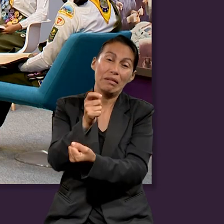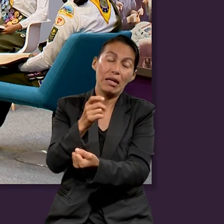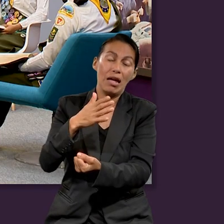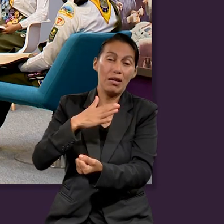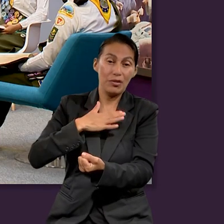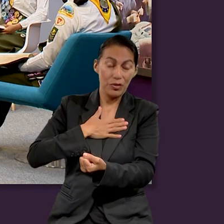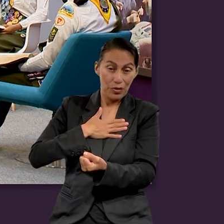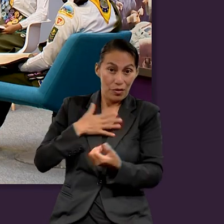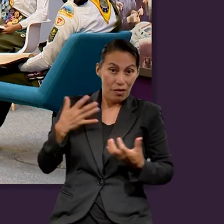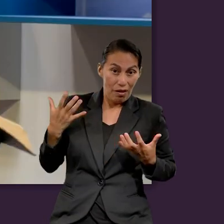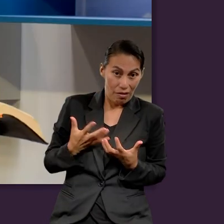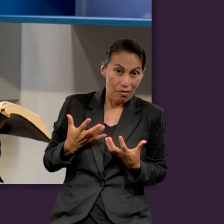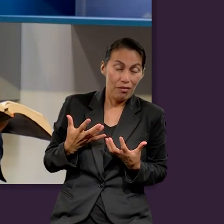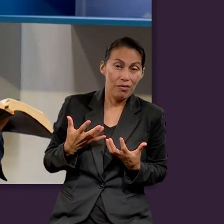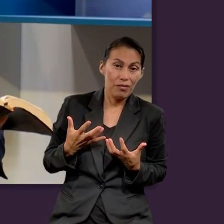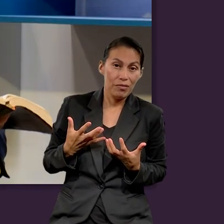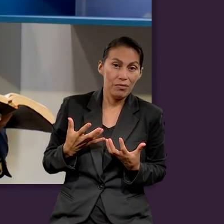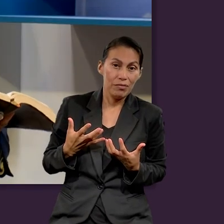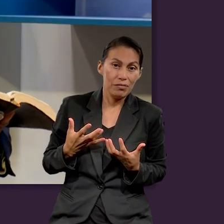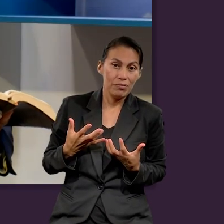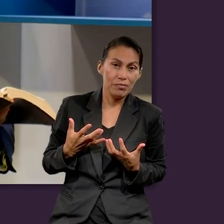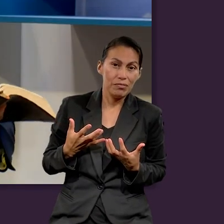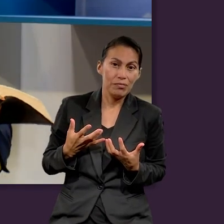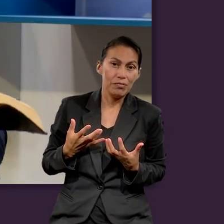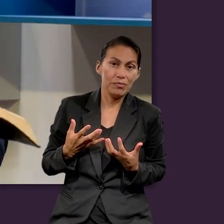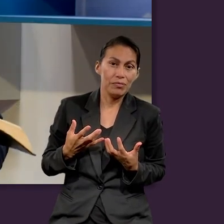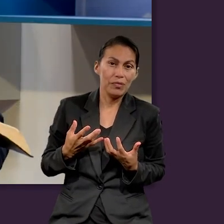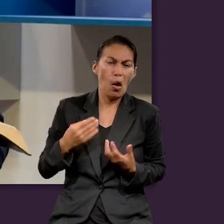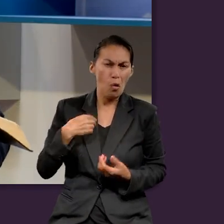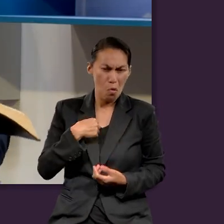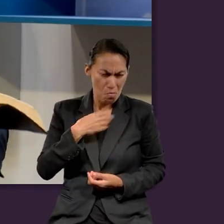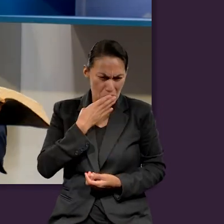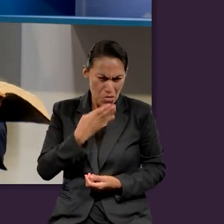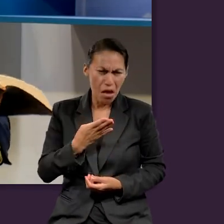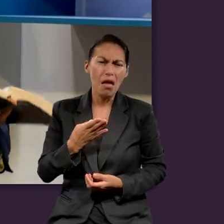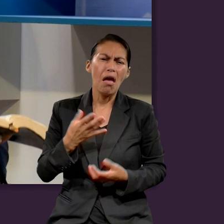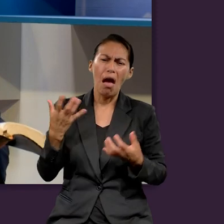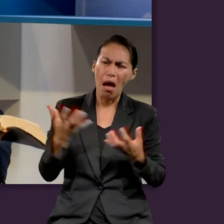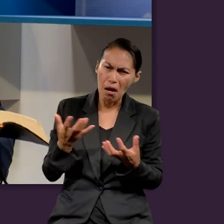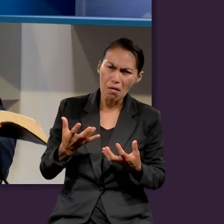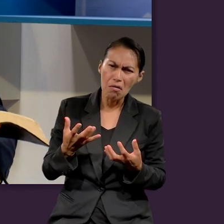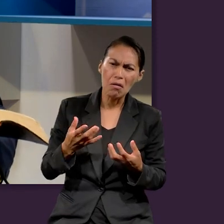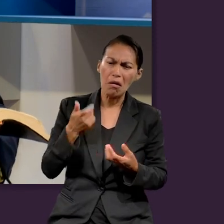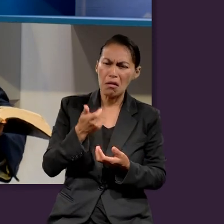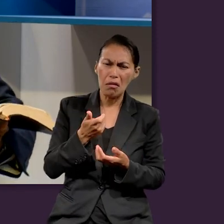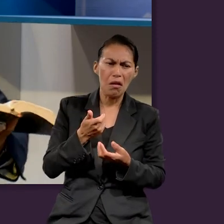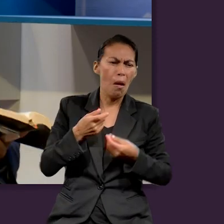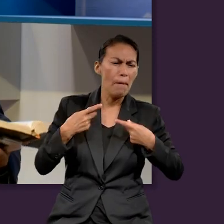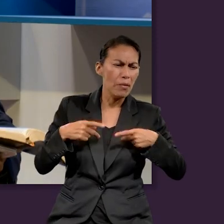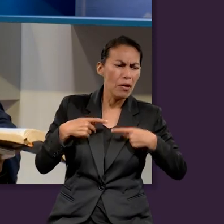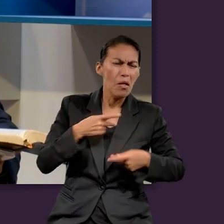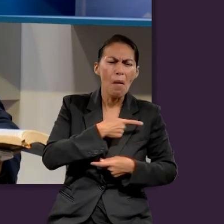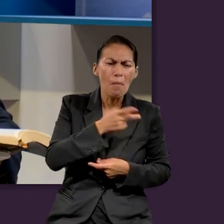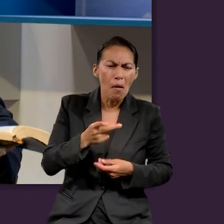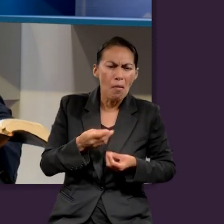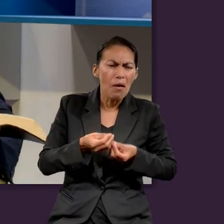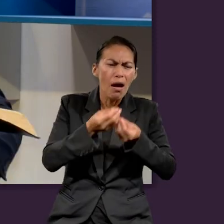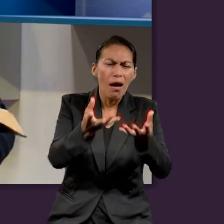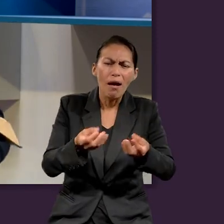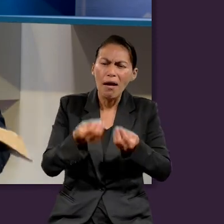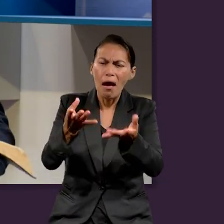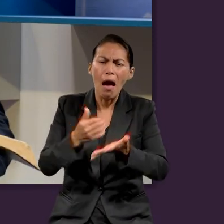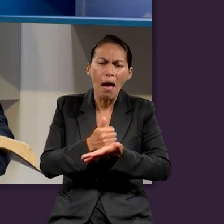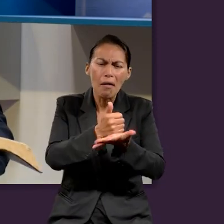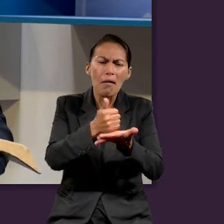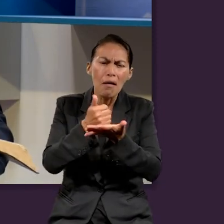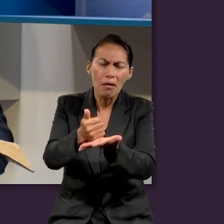mis actos mis propios si yo hago buenas obras doy todo mi dinero a los pobres